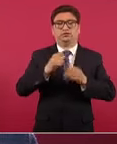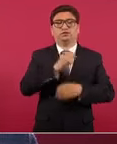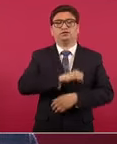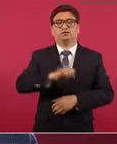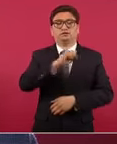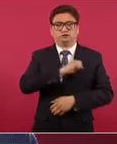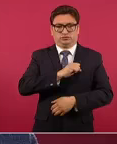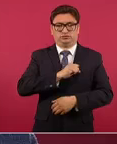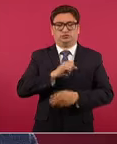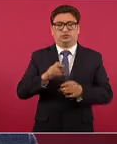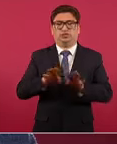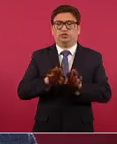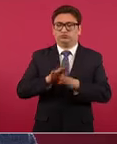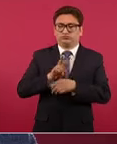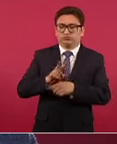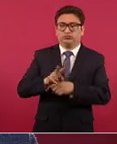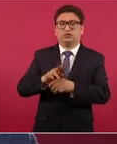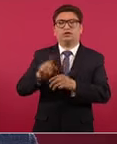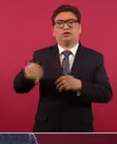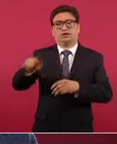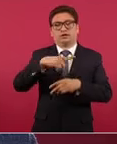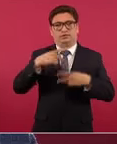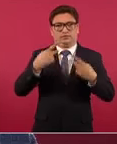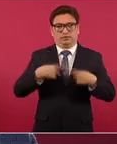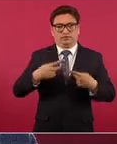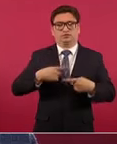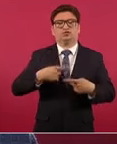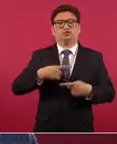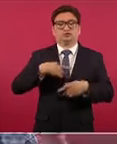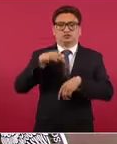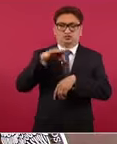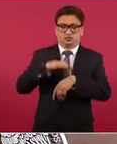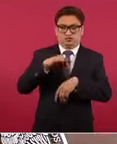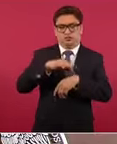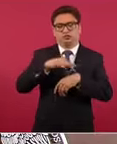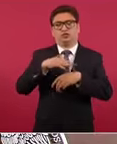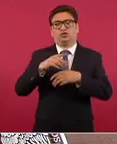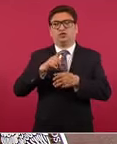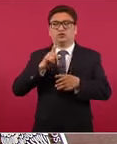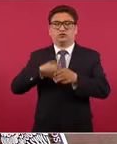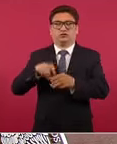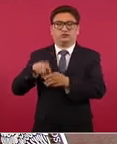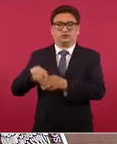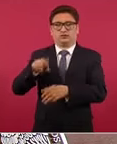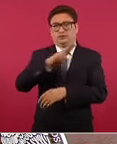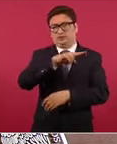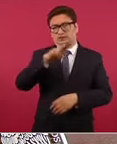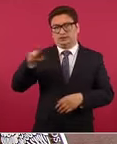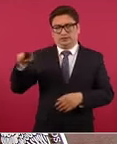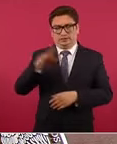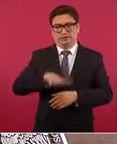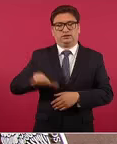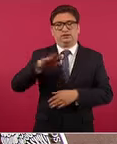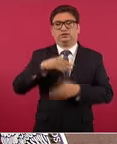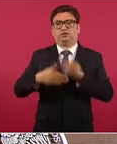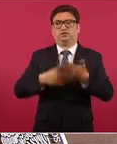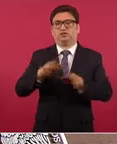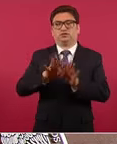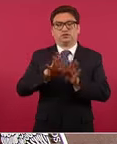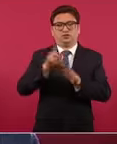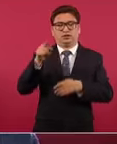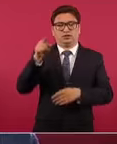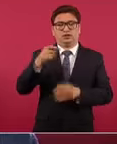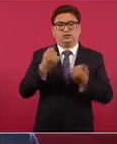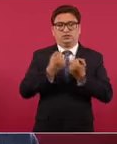seguimiento del reclutamiento y contratación de médicos especialistas en nayarit así como los avances en colima